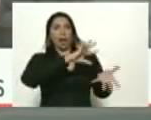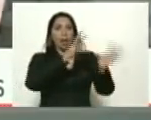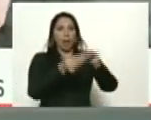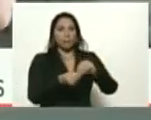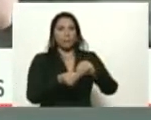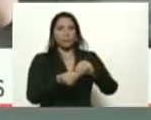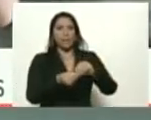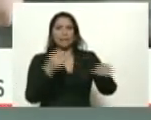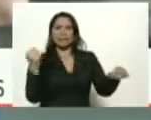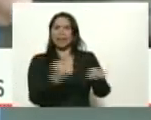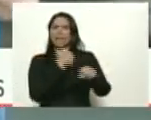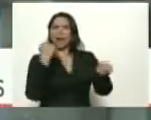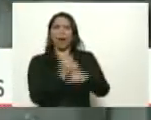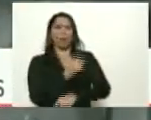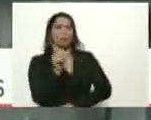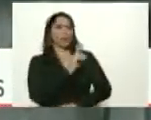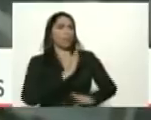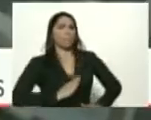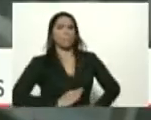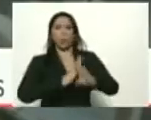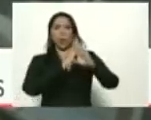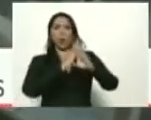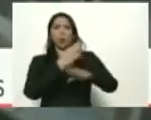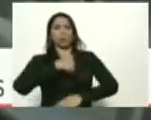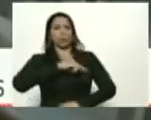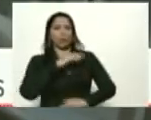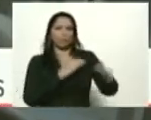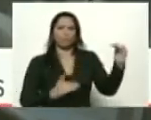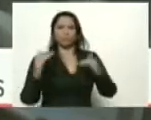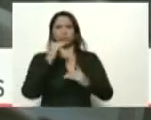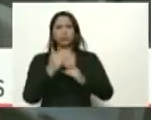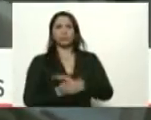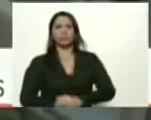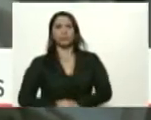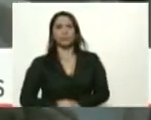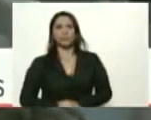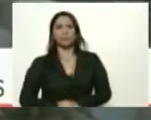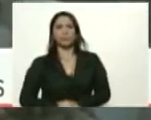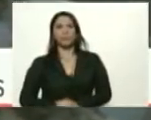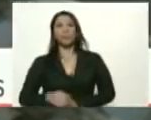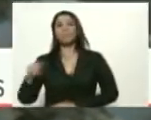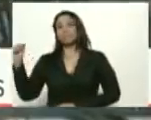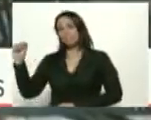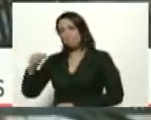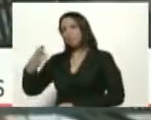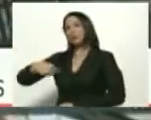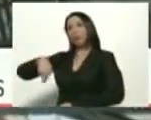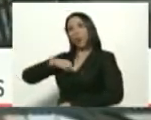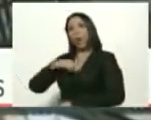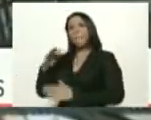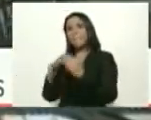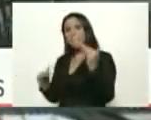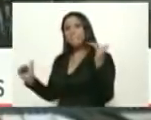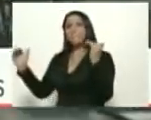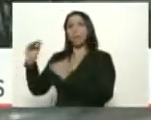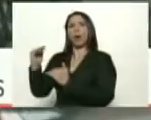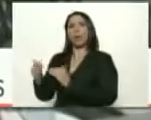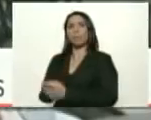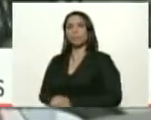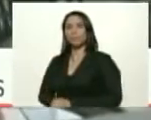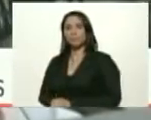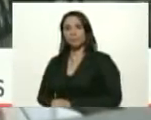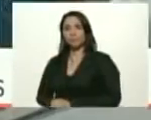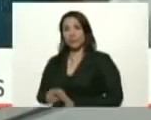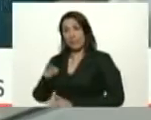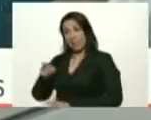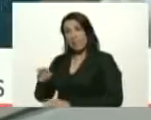clase obrera no se detiene, venceremos. Así es, estamos venciendo y venceremos.